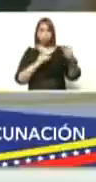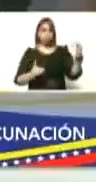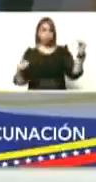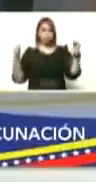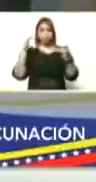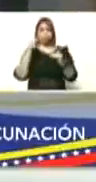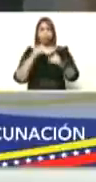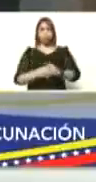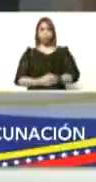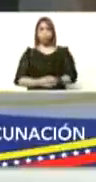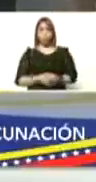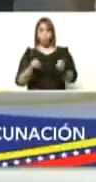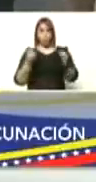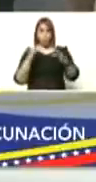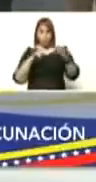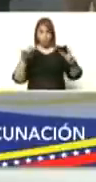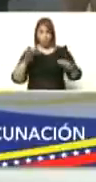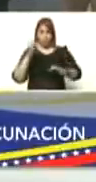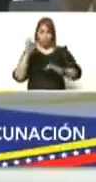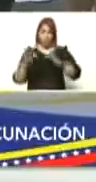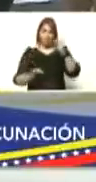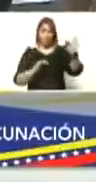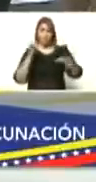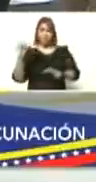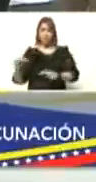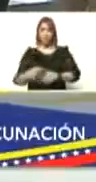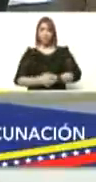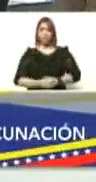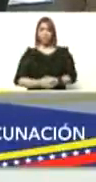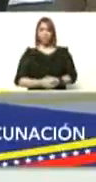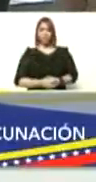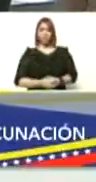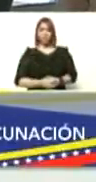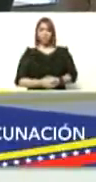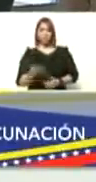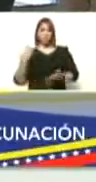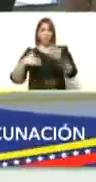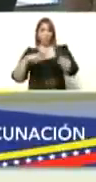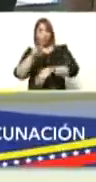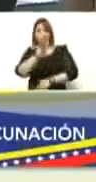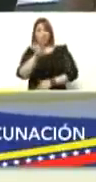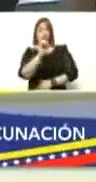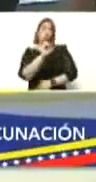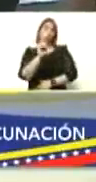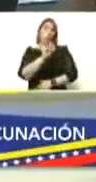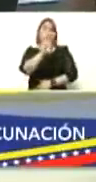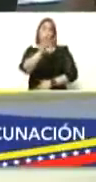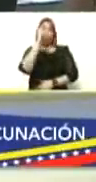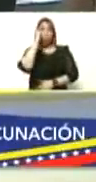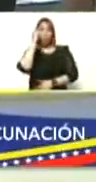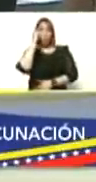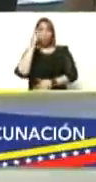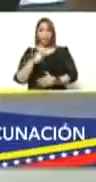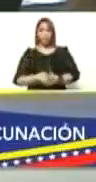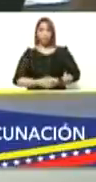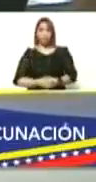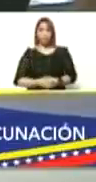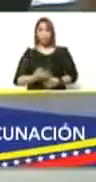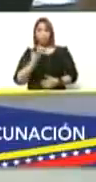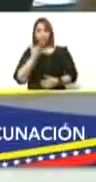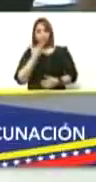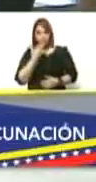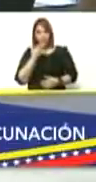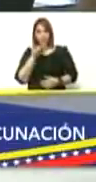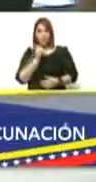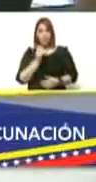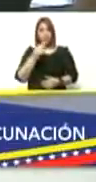casos, bueno, desde hace 3, 4 días. Por ejemplo, hoy